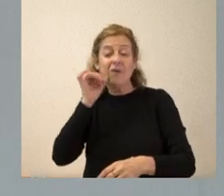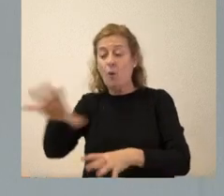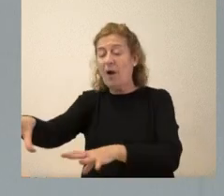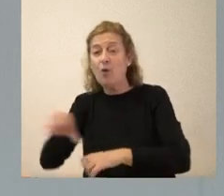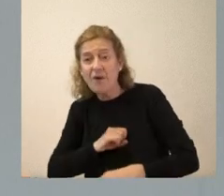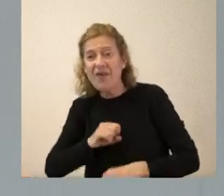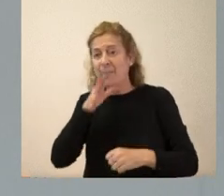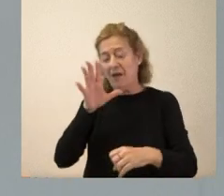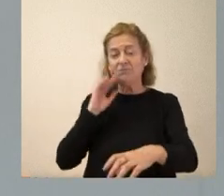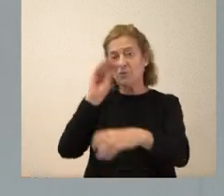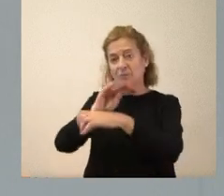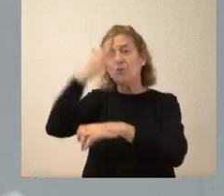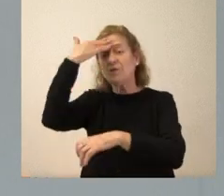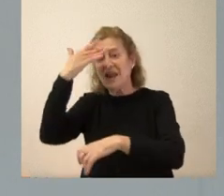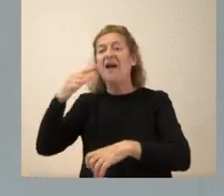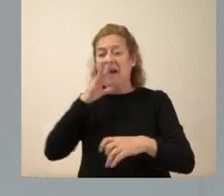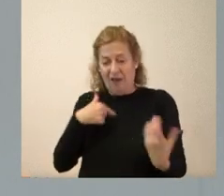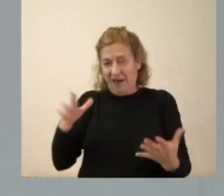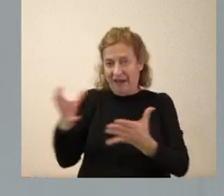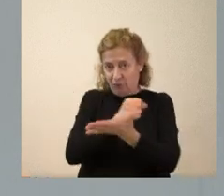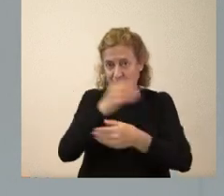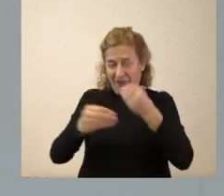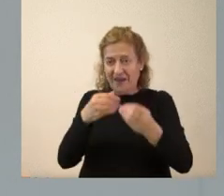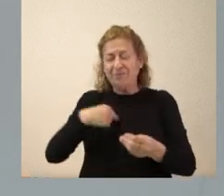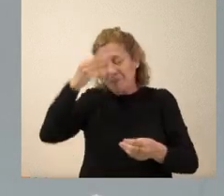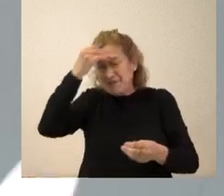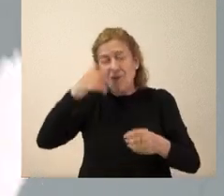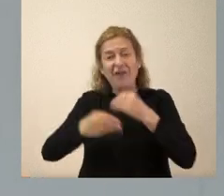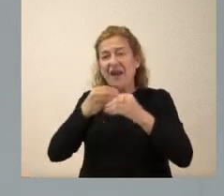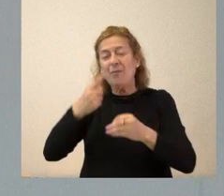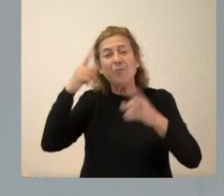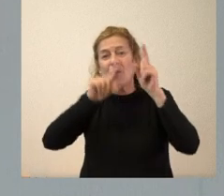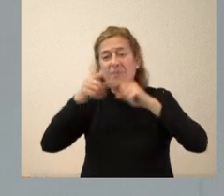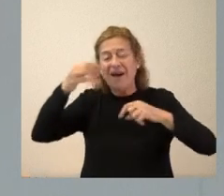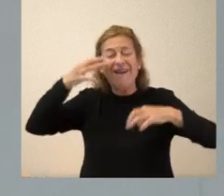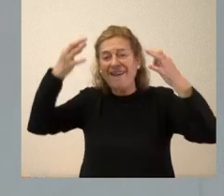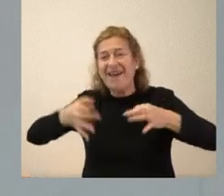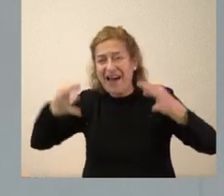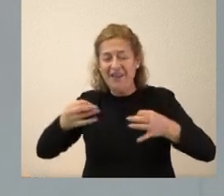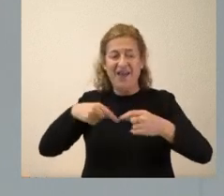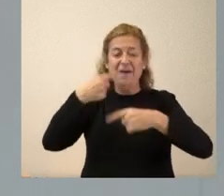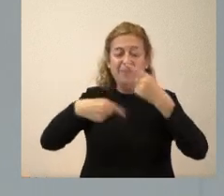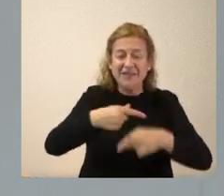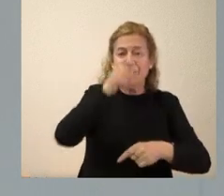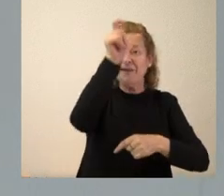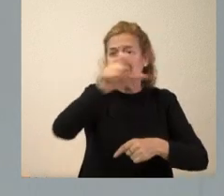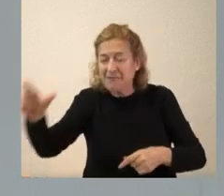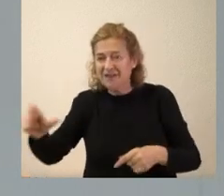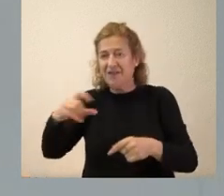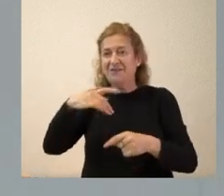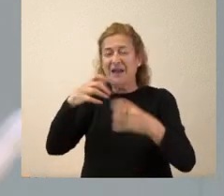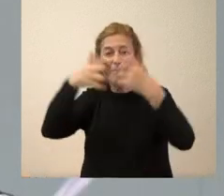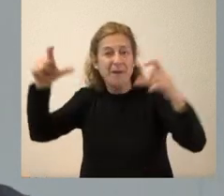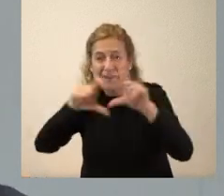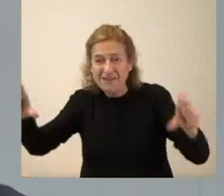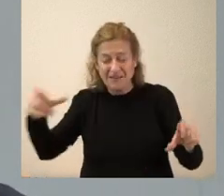creo que estamos atendiendo a problemas reales de personas de familias de empresas de pymes y autónomos y de ese punto de vista es que queremos